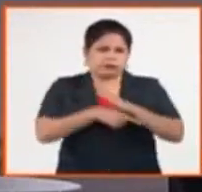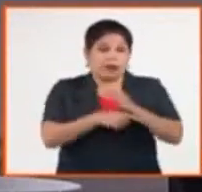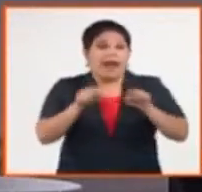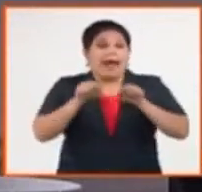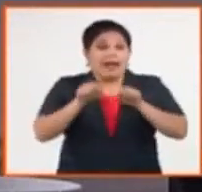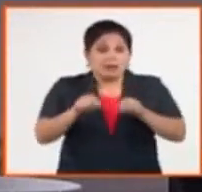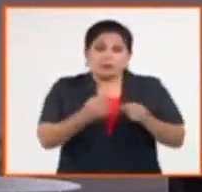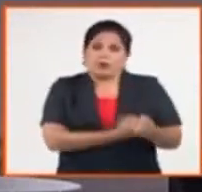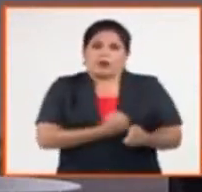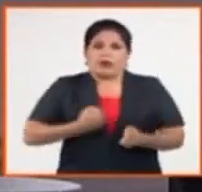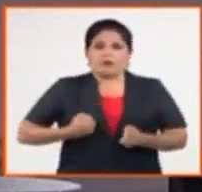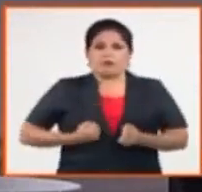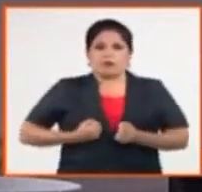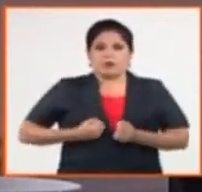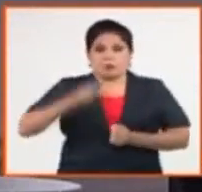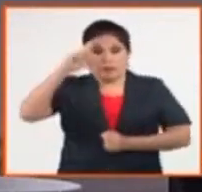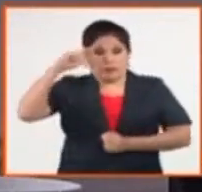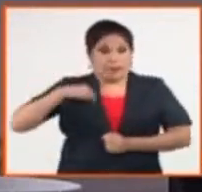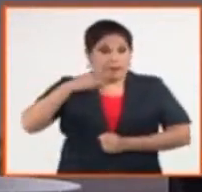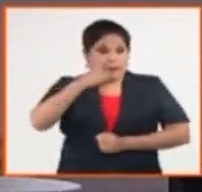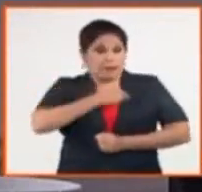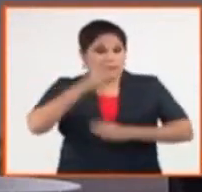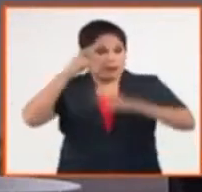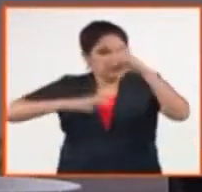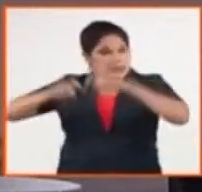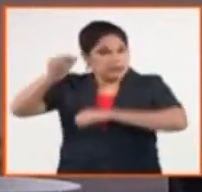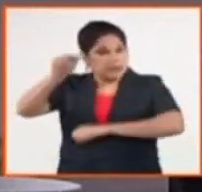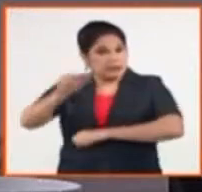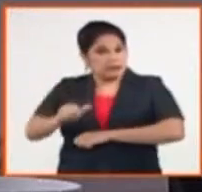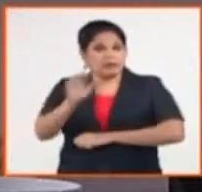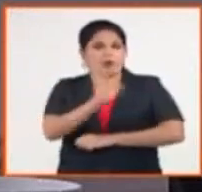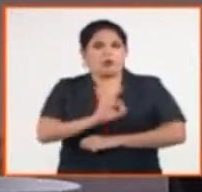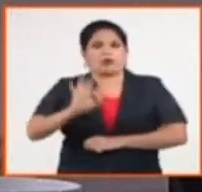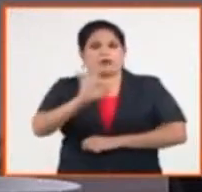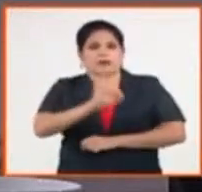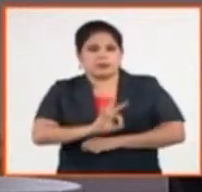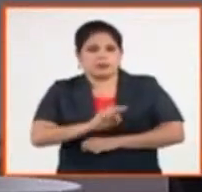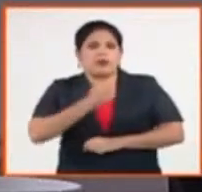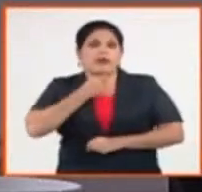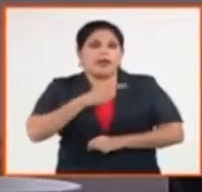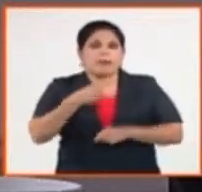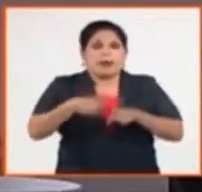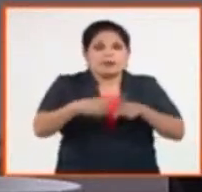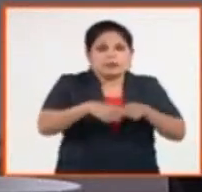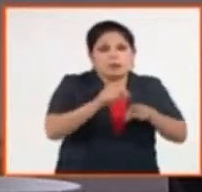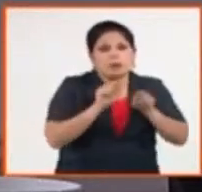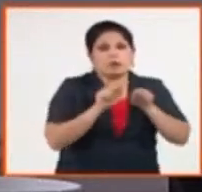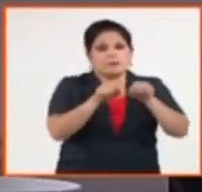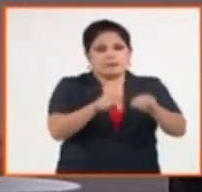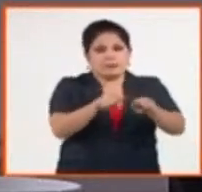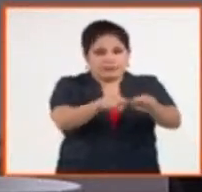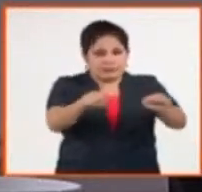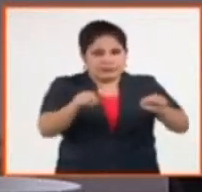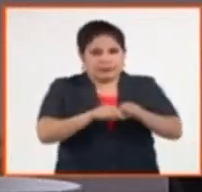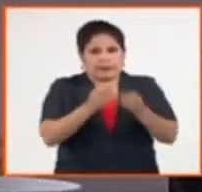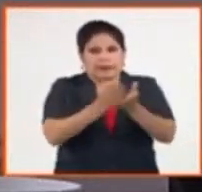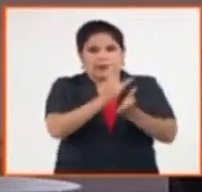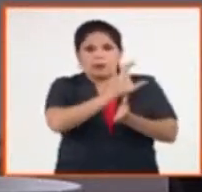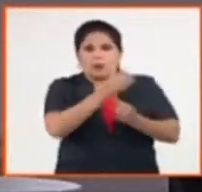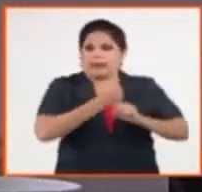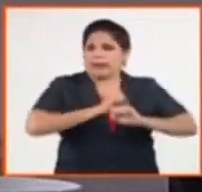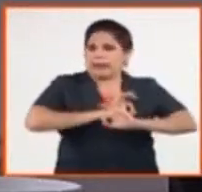gran esfuerzo que está haciendo el país en lo organizativo, en los aseguramientos. Esto ha implicado muchos organismos,